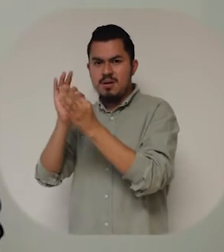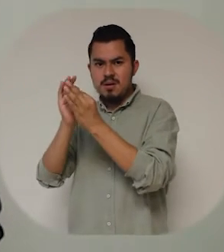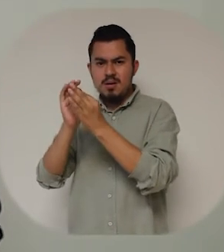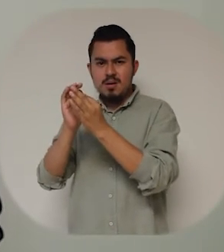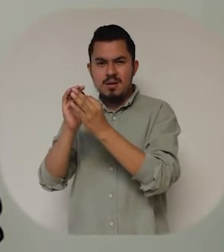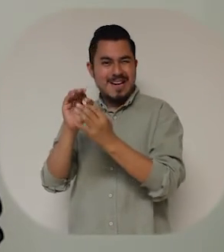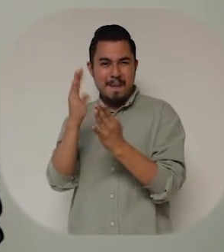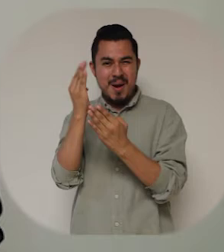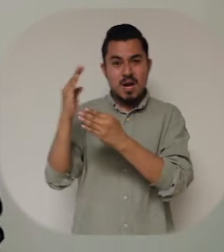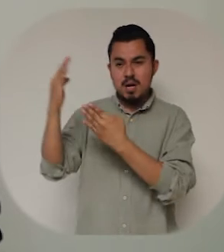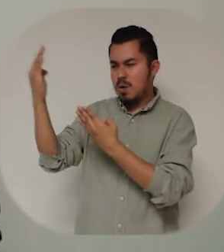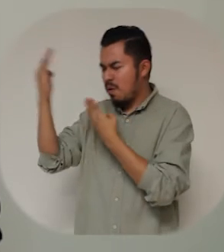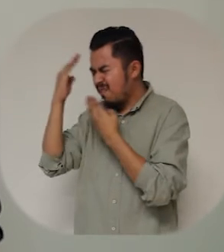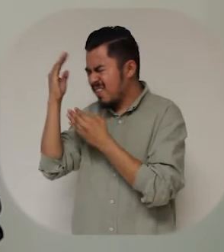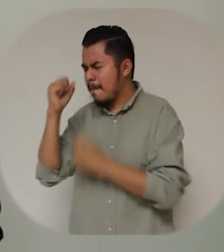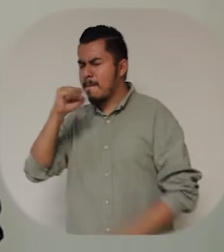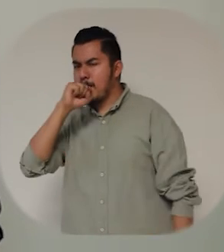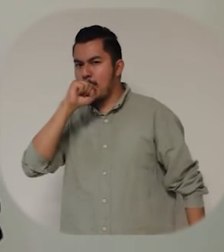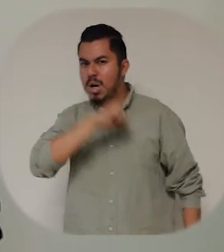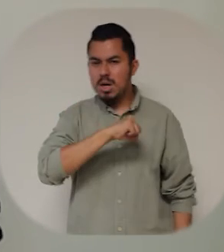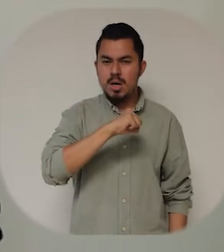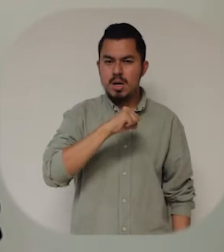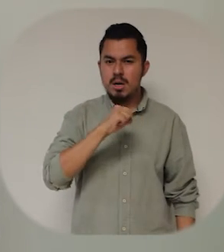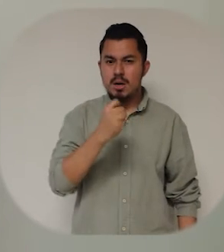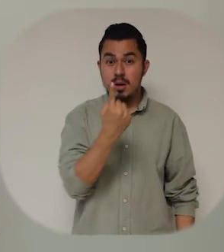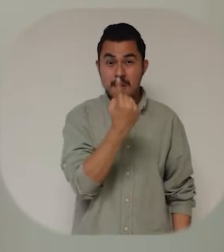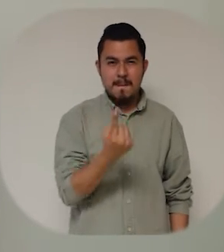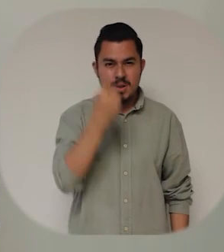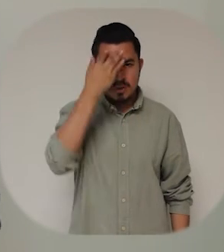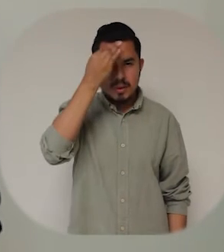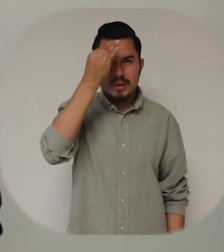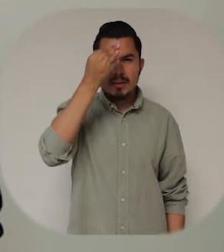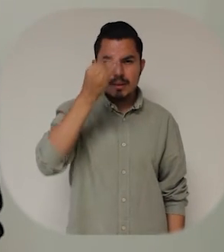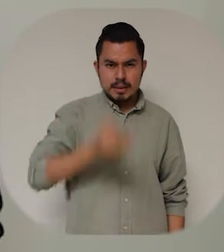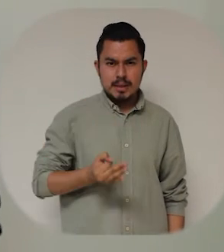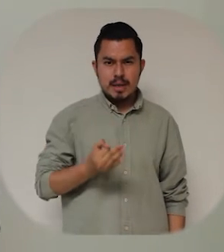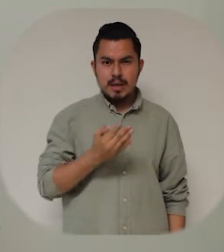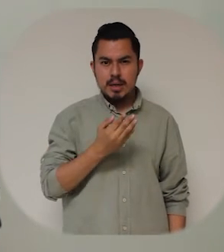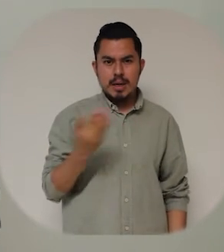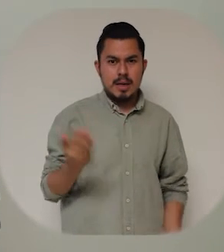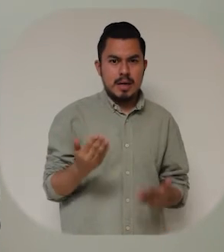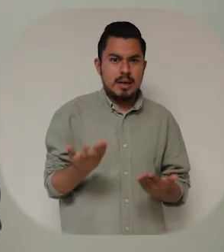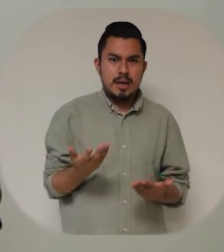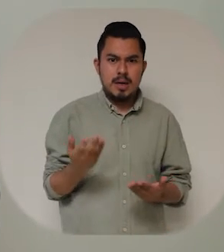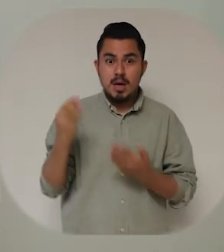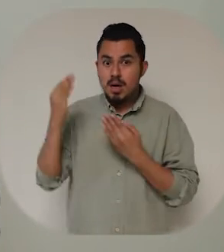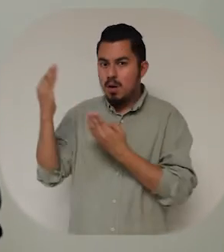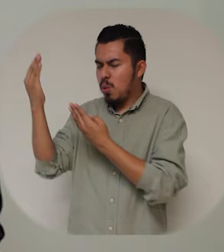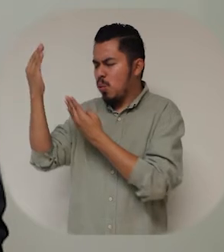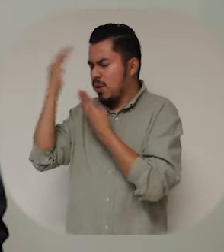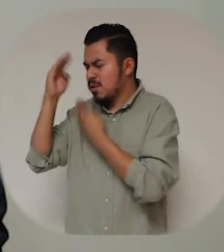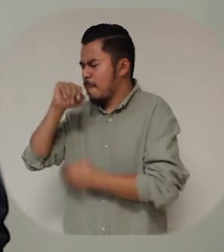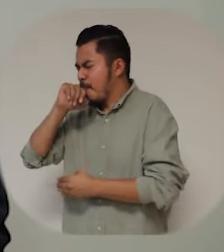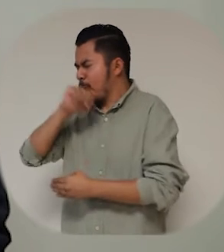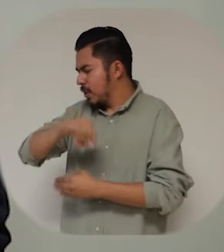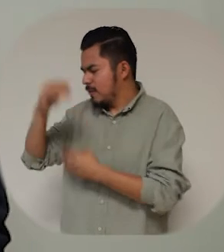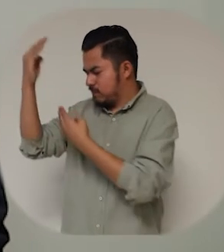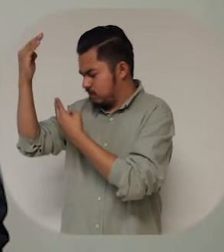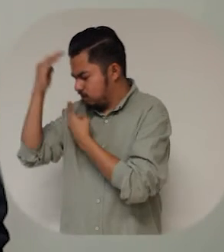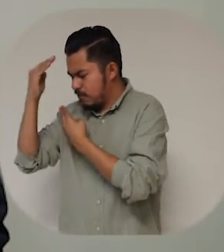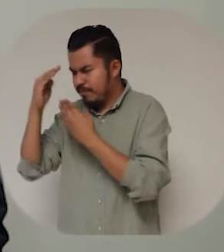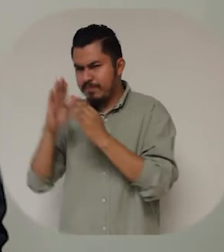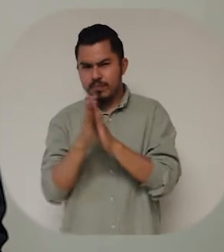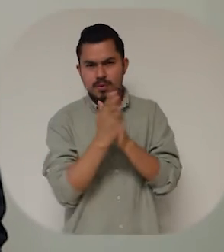que verdaderamente cree, desea que obedezca de una forma apasionada. Por eso es que si vemos en la Biblia, vemos al apóstol